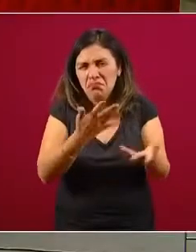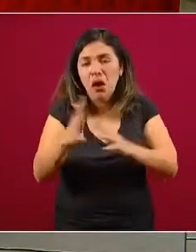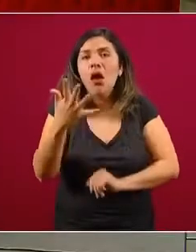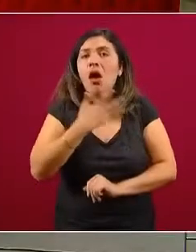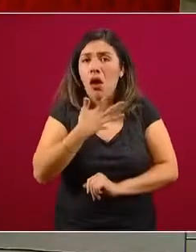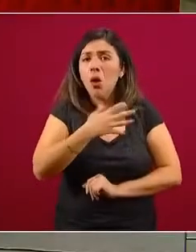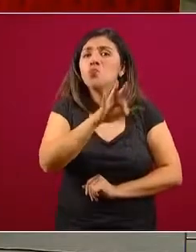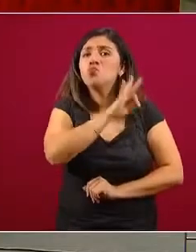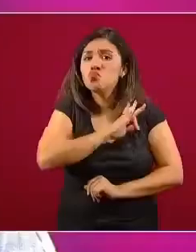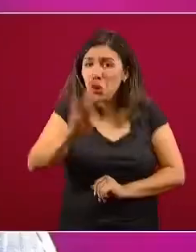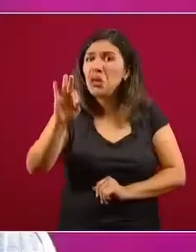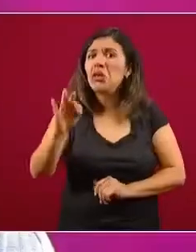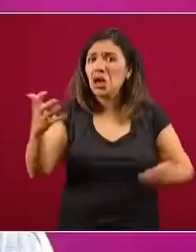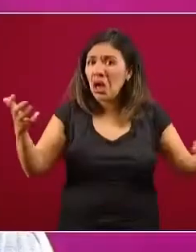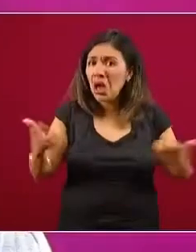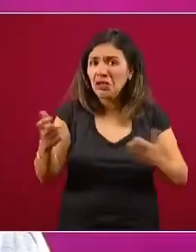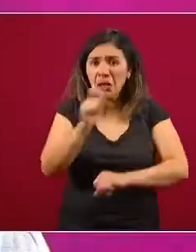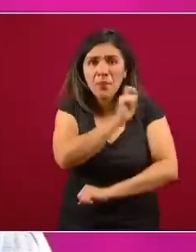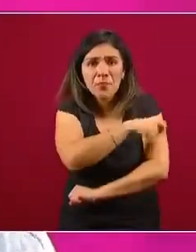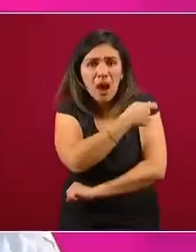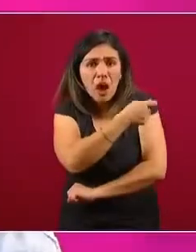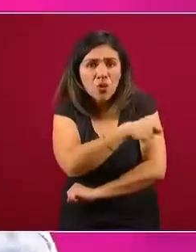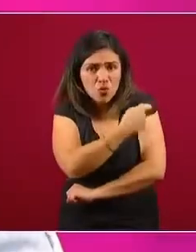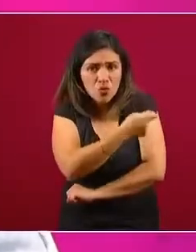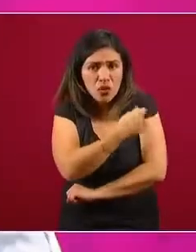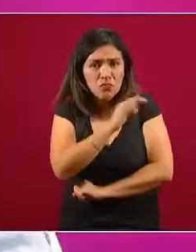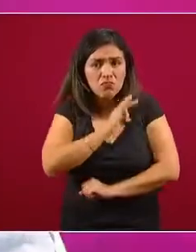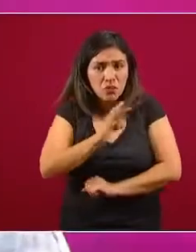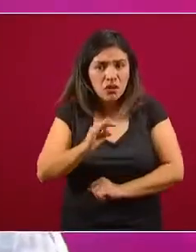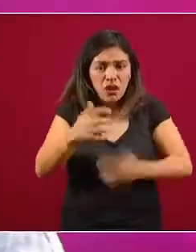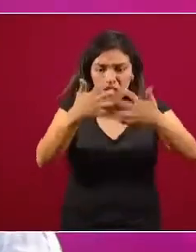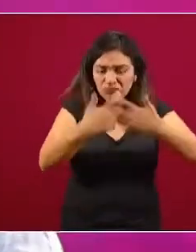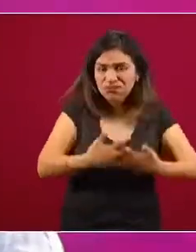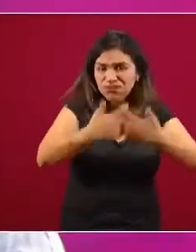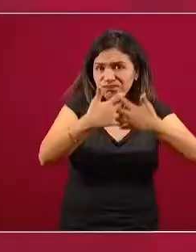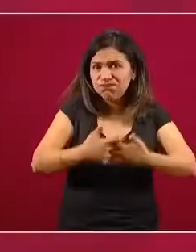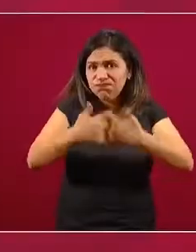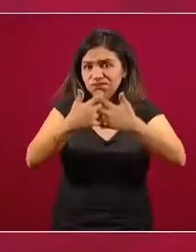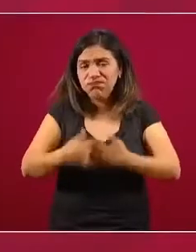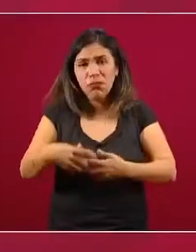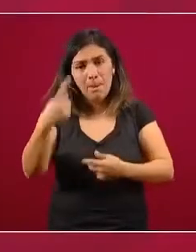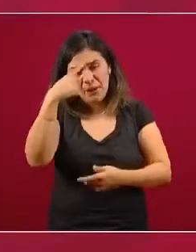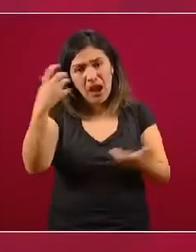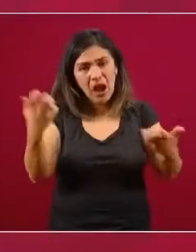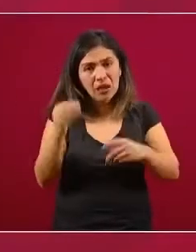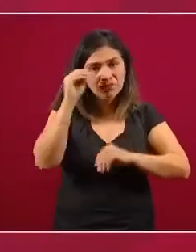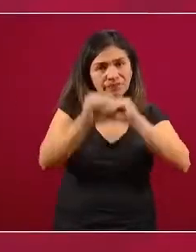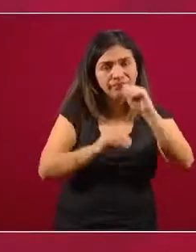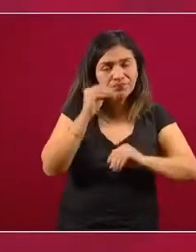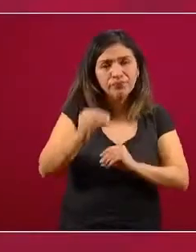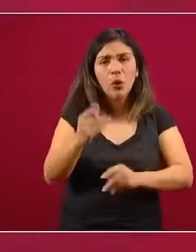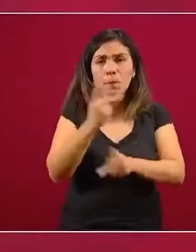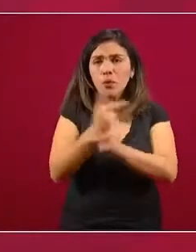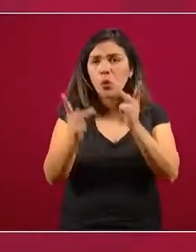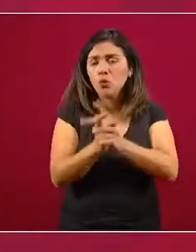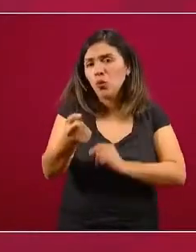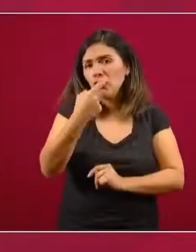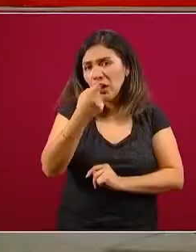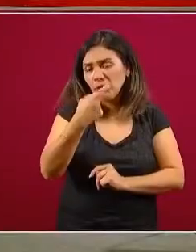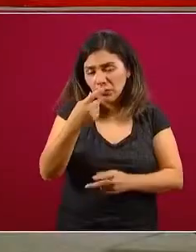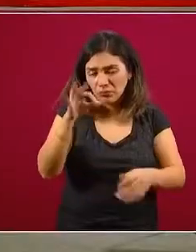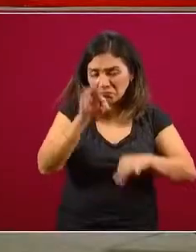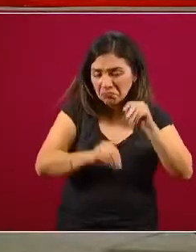una capacidad amplia para manufacturar productos farmacéuticos a una escala